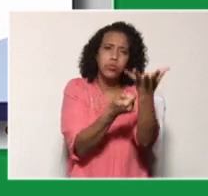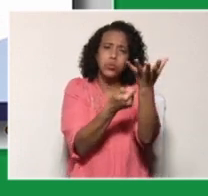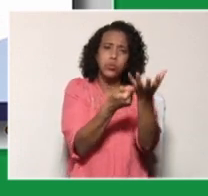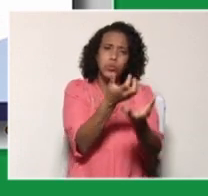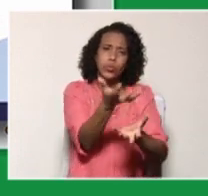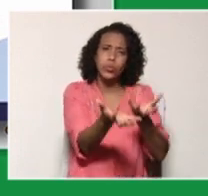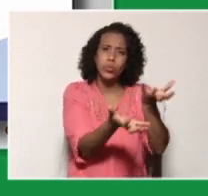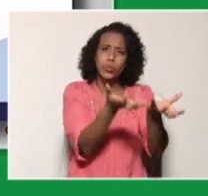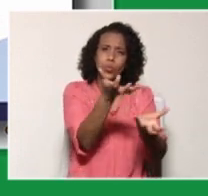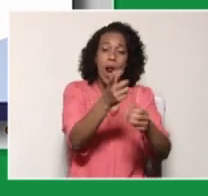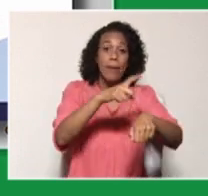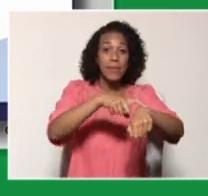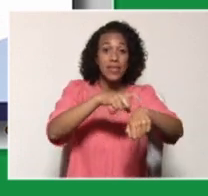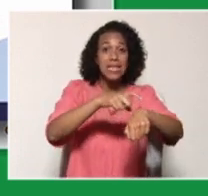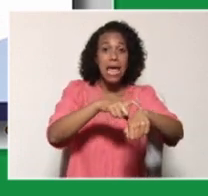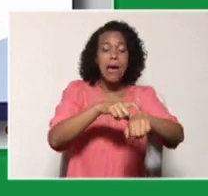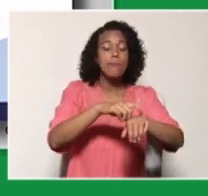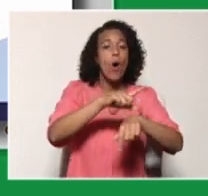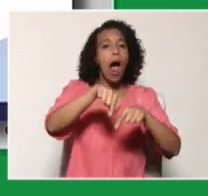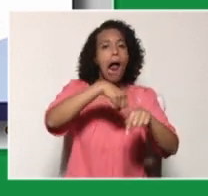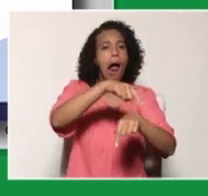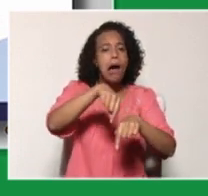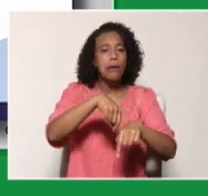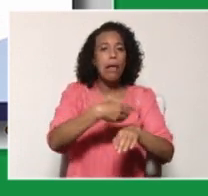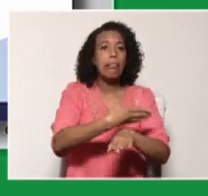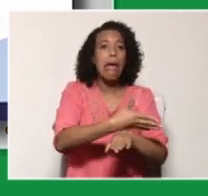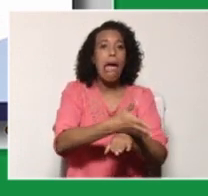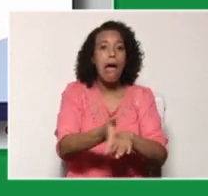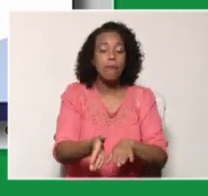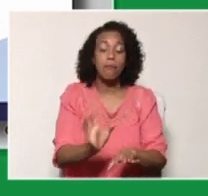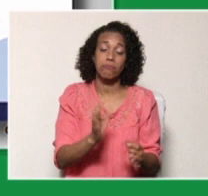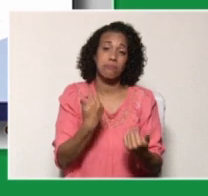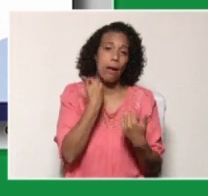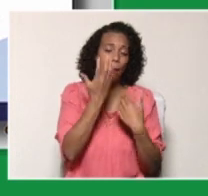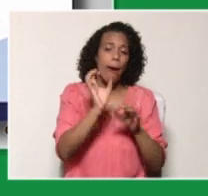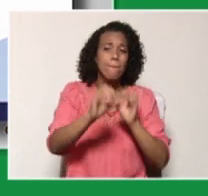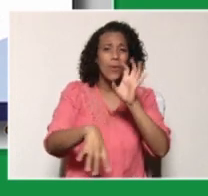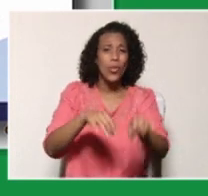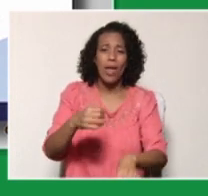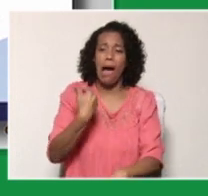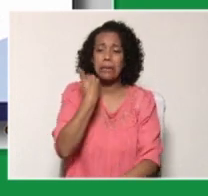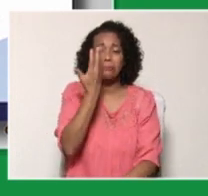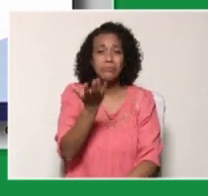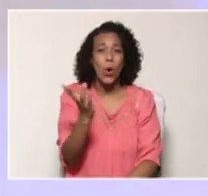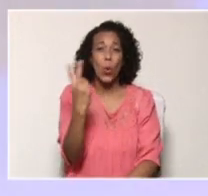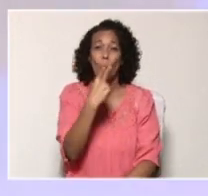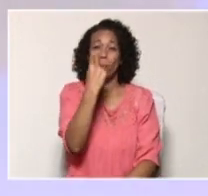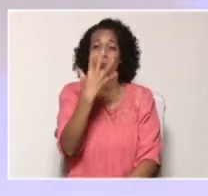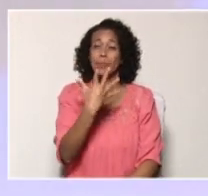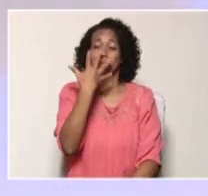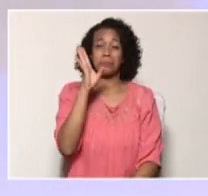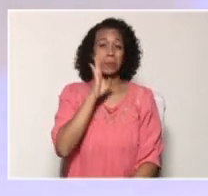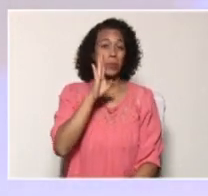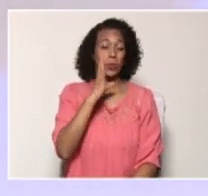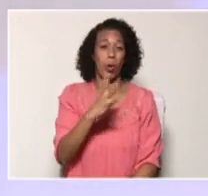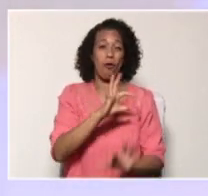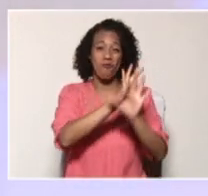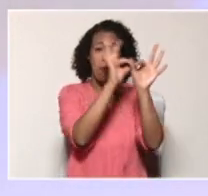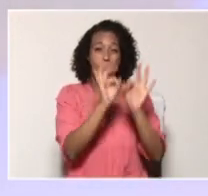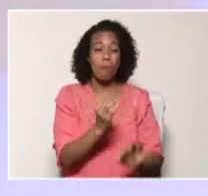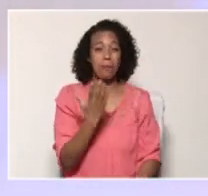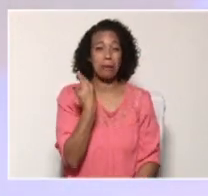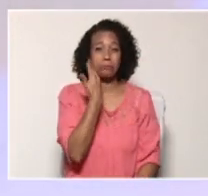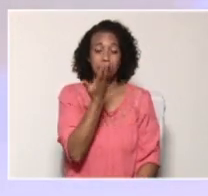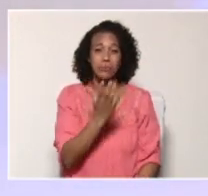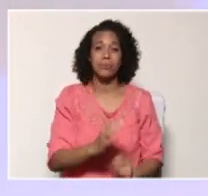alimentos, revisar la fecha de caducidad y en caso de dudas, pues entonces botar estos alimentos que tengan un mal olor o mal aspecto. Para esto